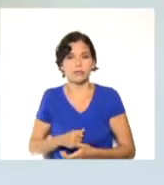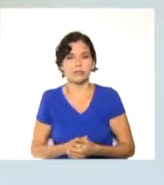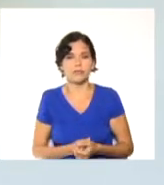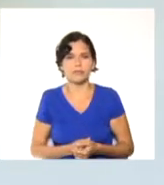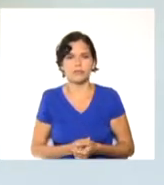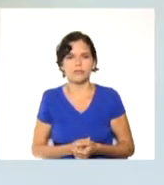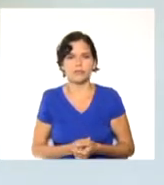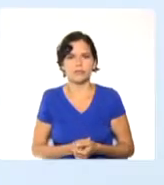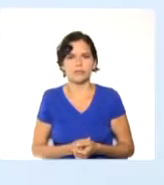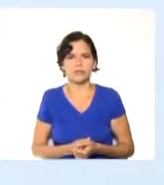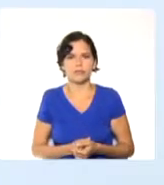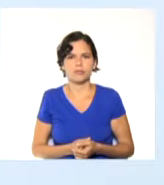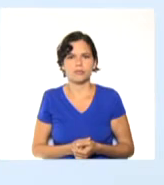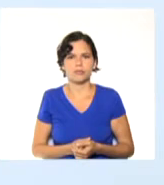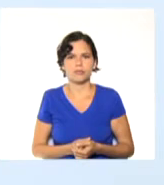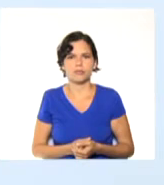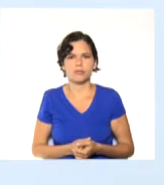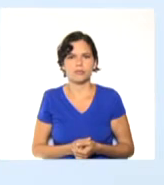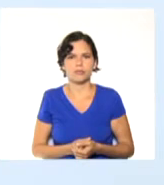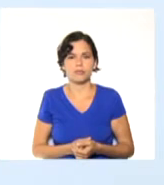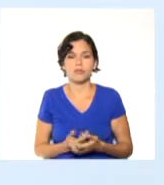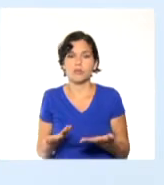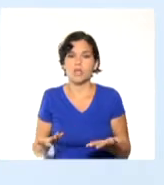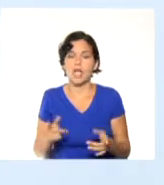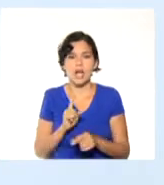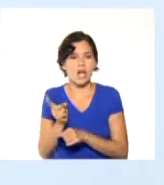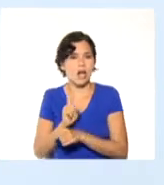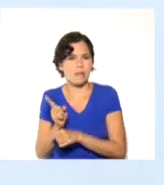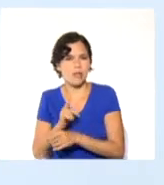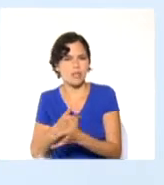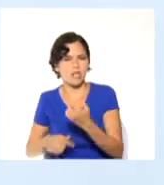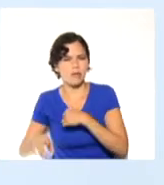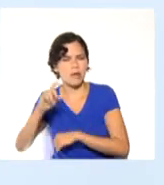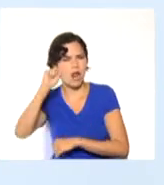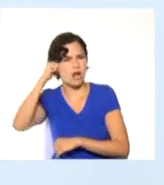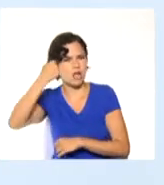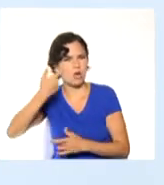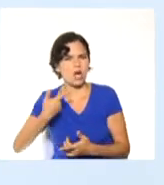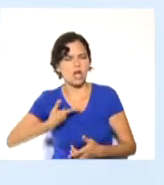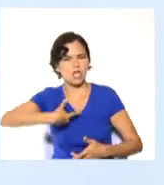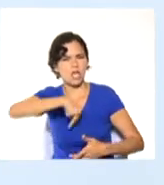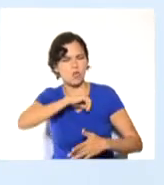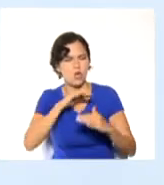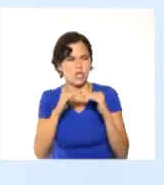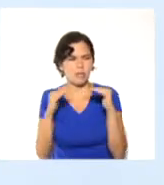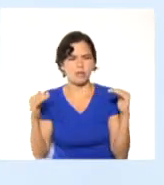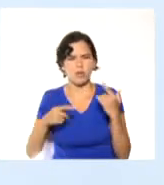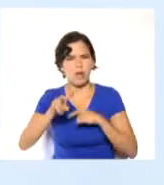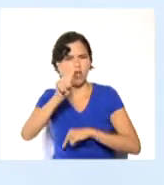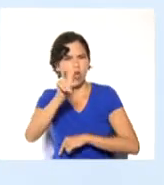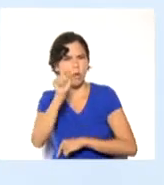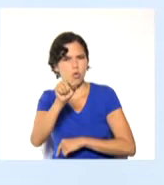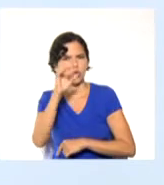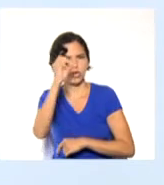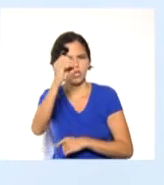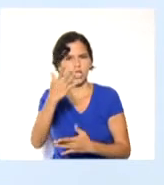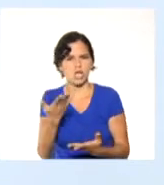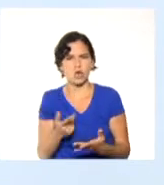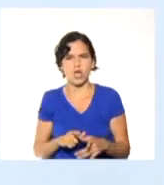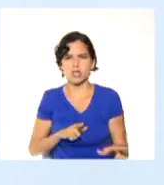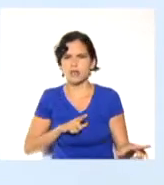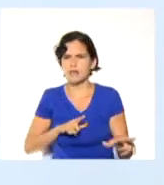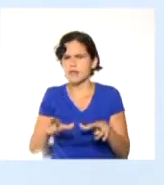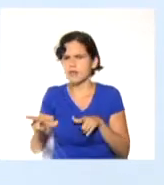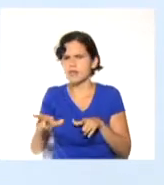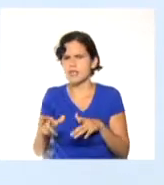COVID-19. Y paso por acá rápidamente para recordarles que nuestra plataforma 2.0 está